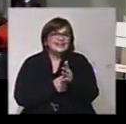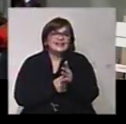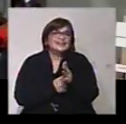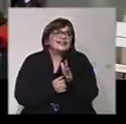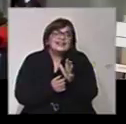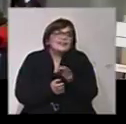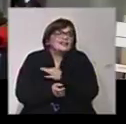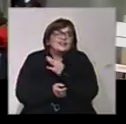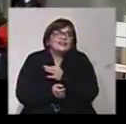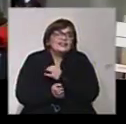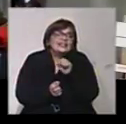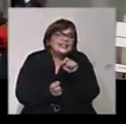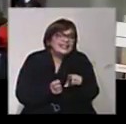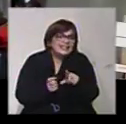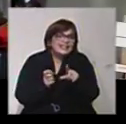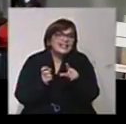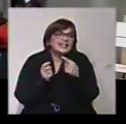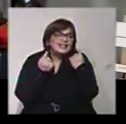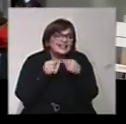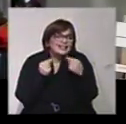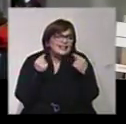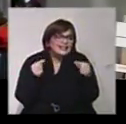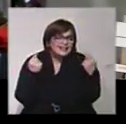la vida y estas cosas